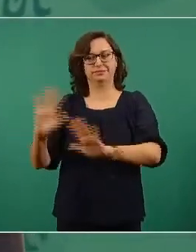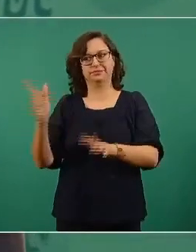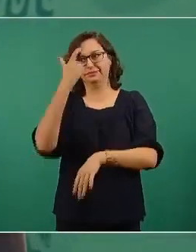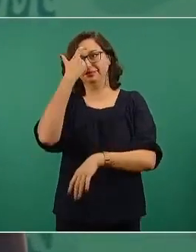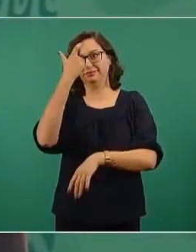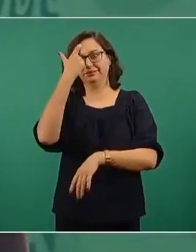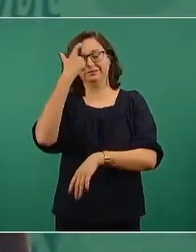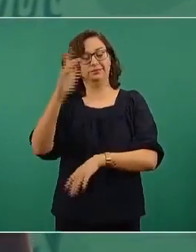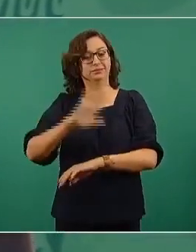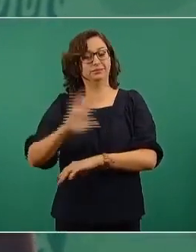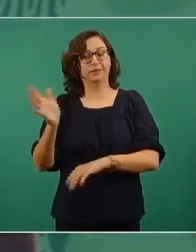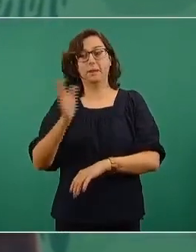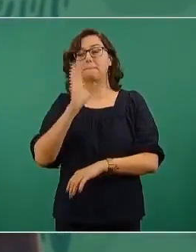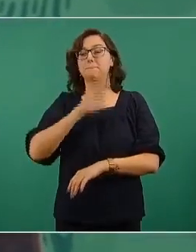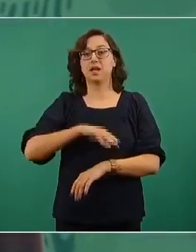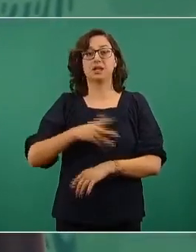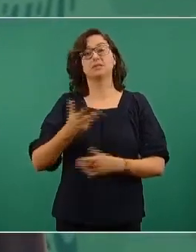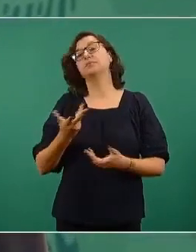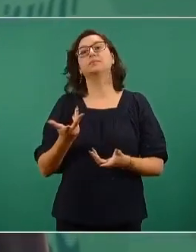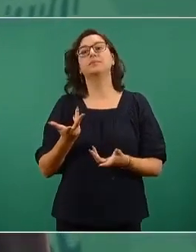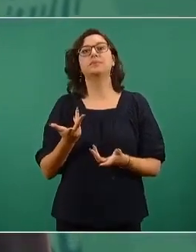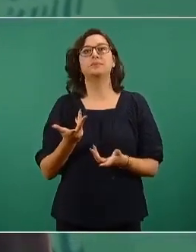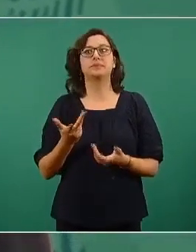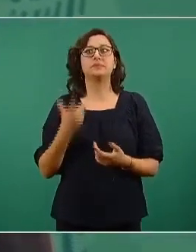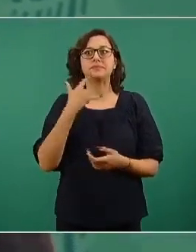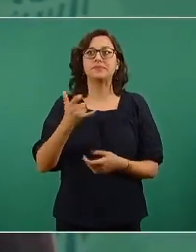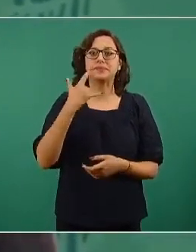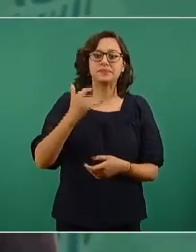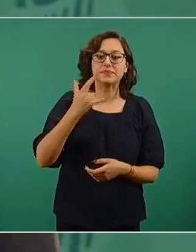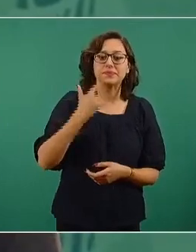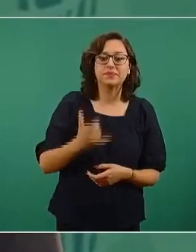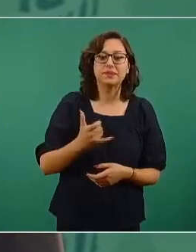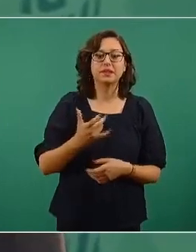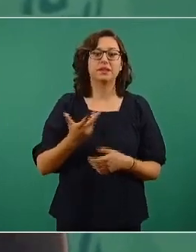lo han intentado. Entonces